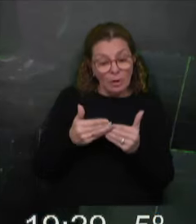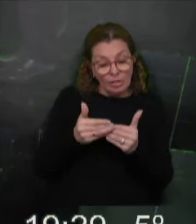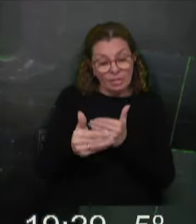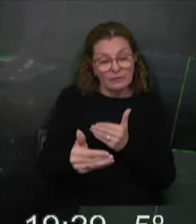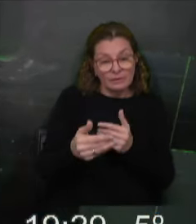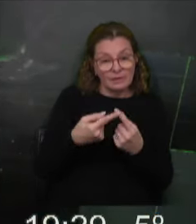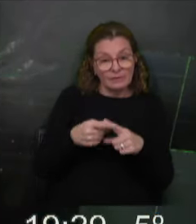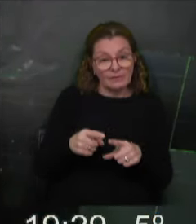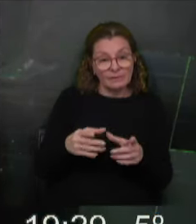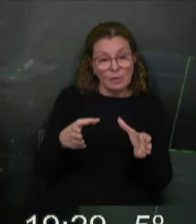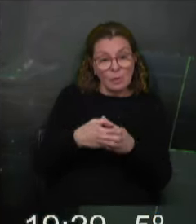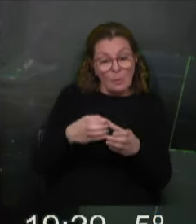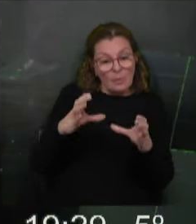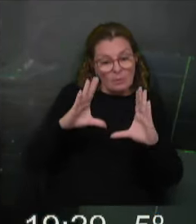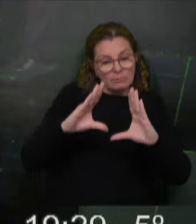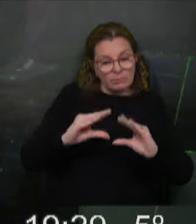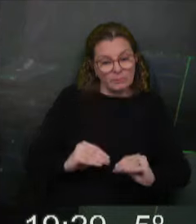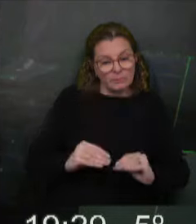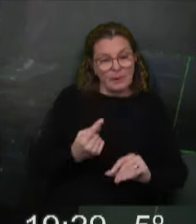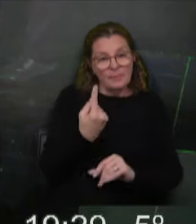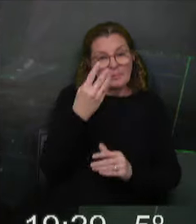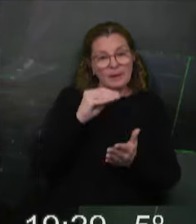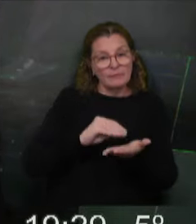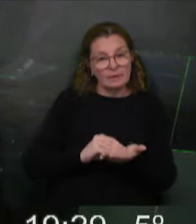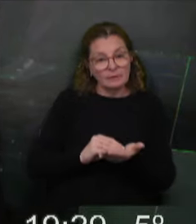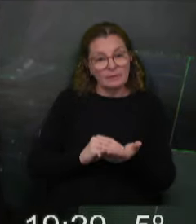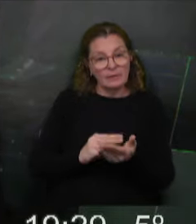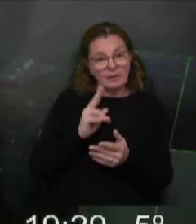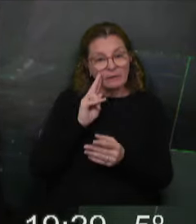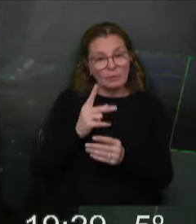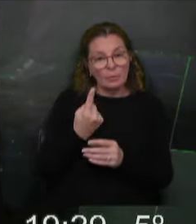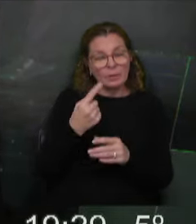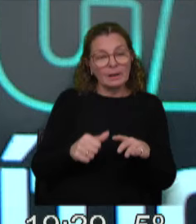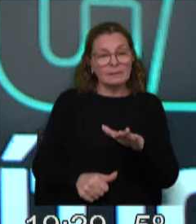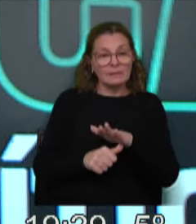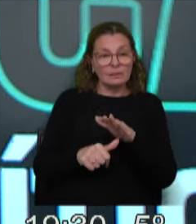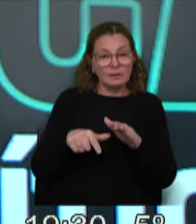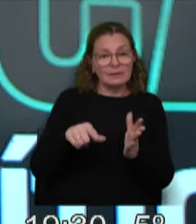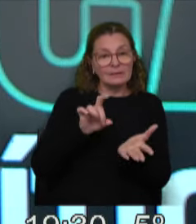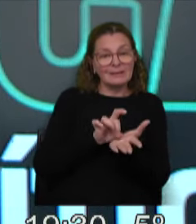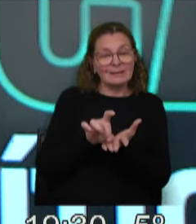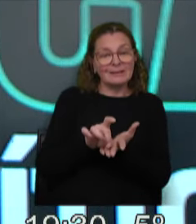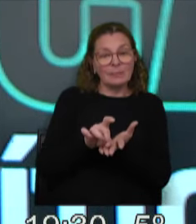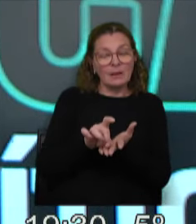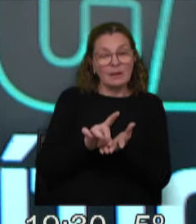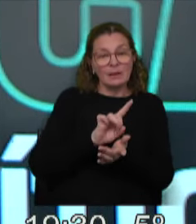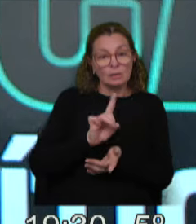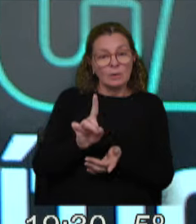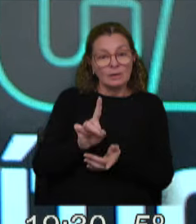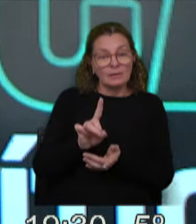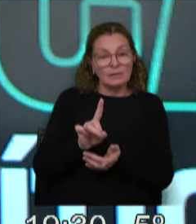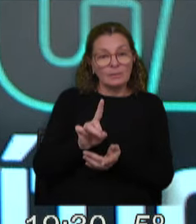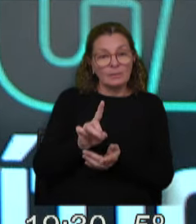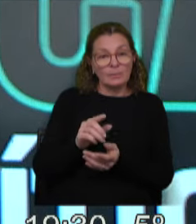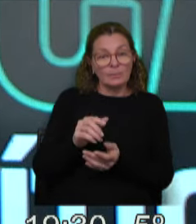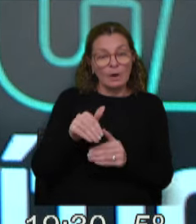en un partido muy disminuido pero es la primera vez que tenemos una candidatura en este sistema que no es proclamado